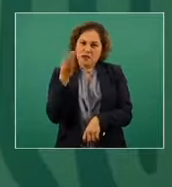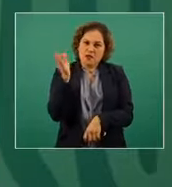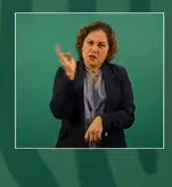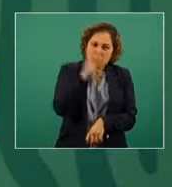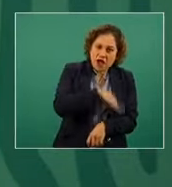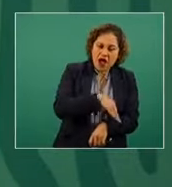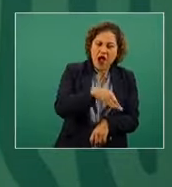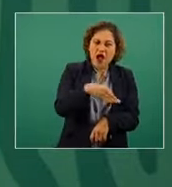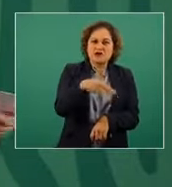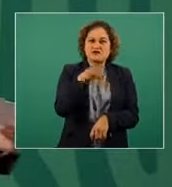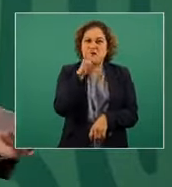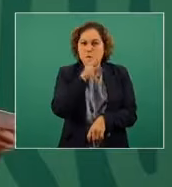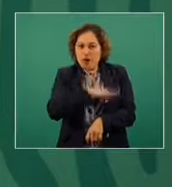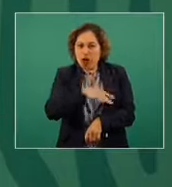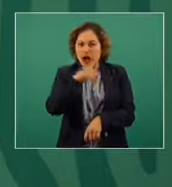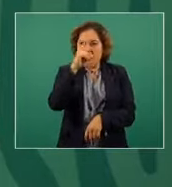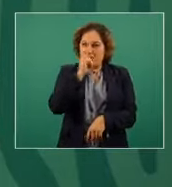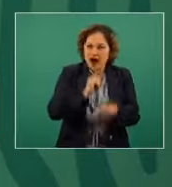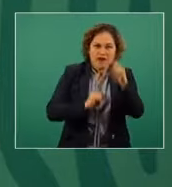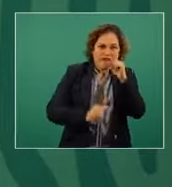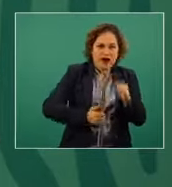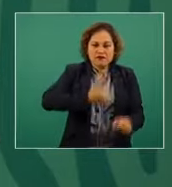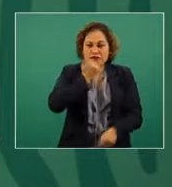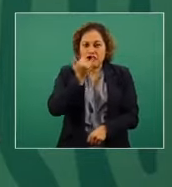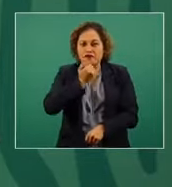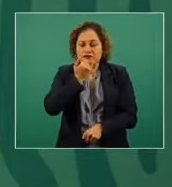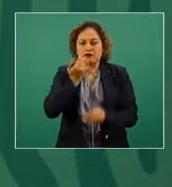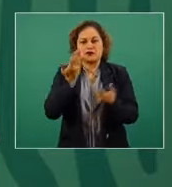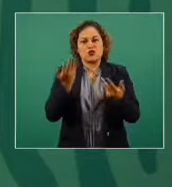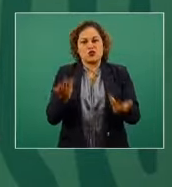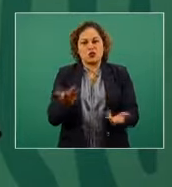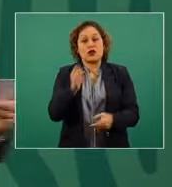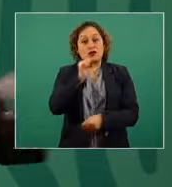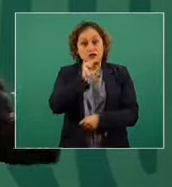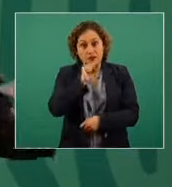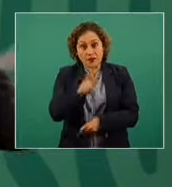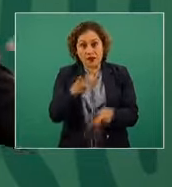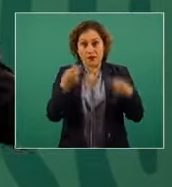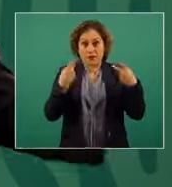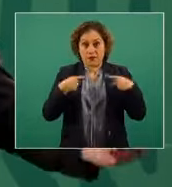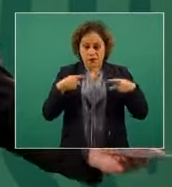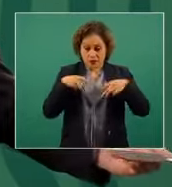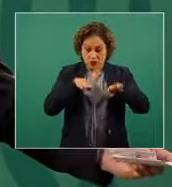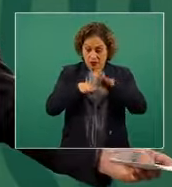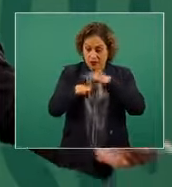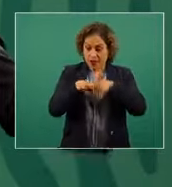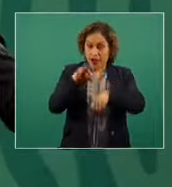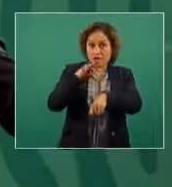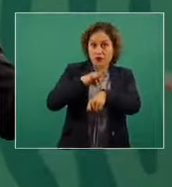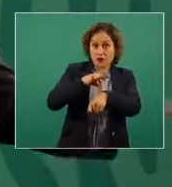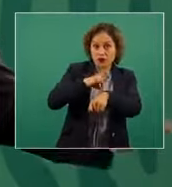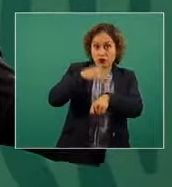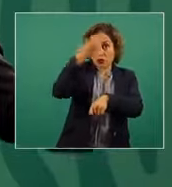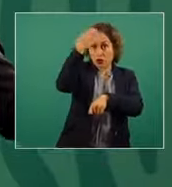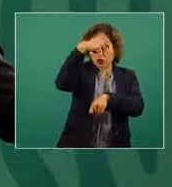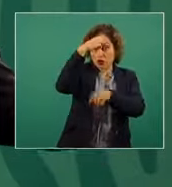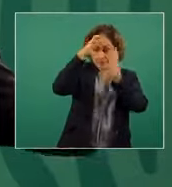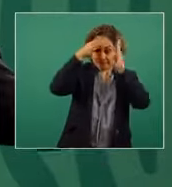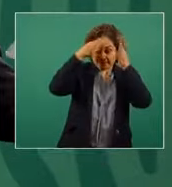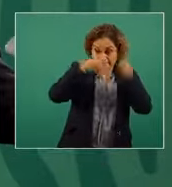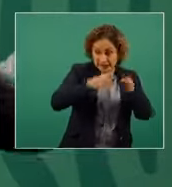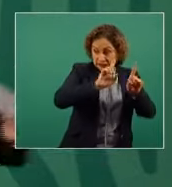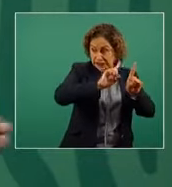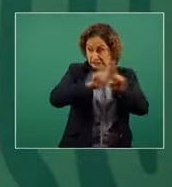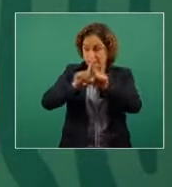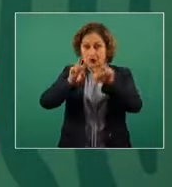médicos, de especialistas, todo esto. Iniciamos todo